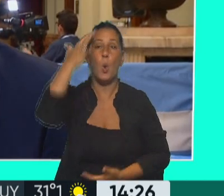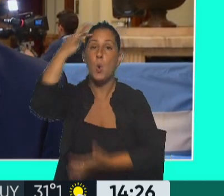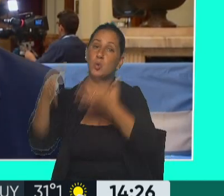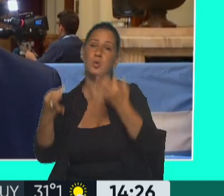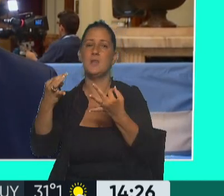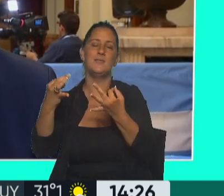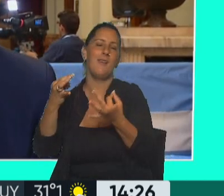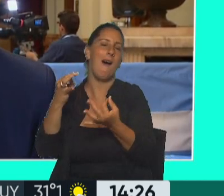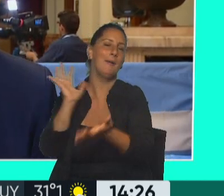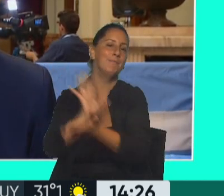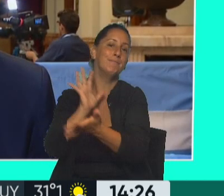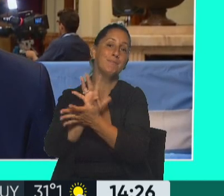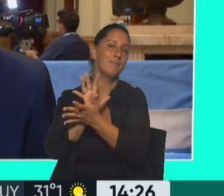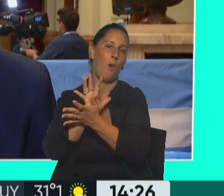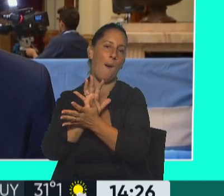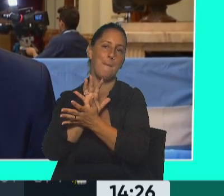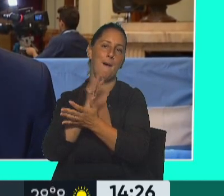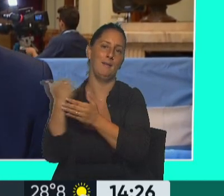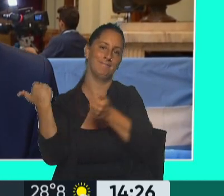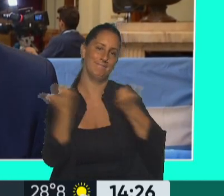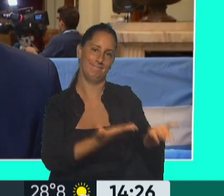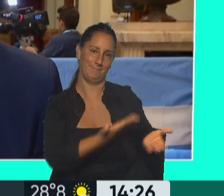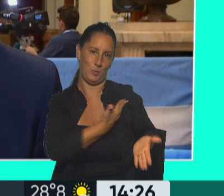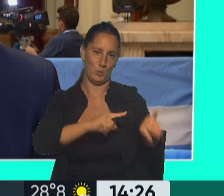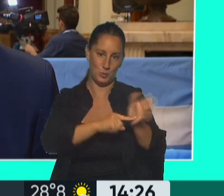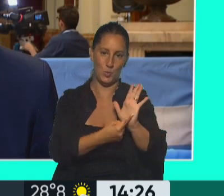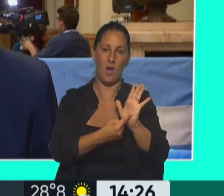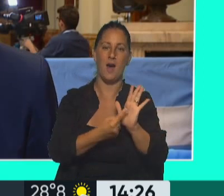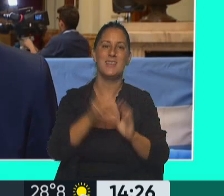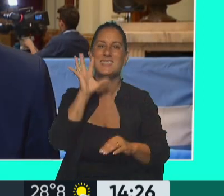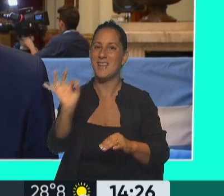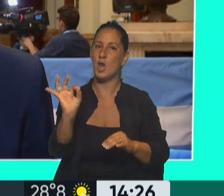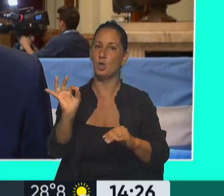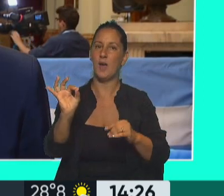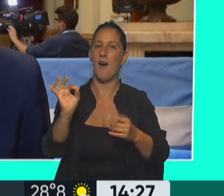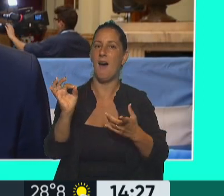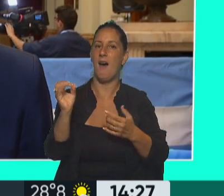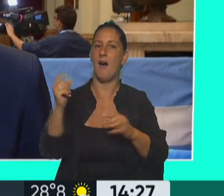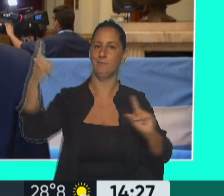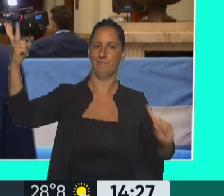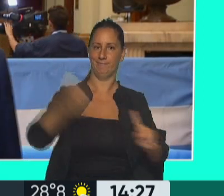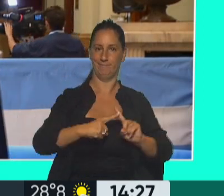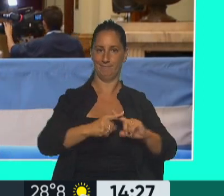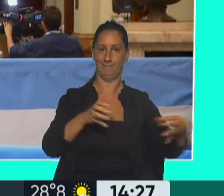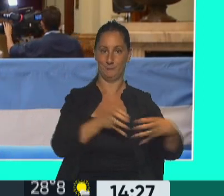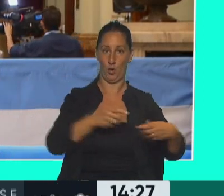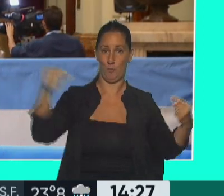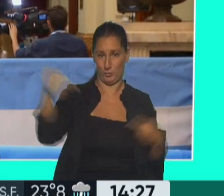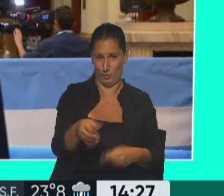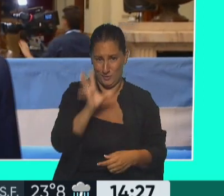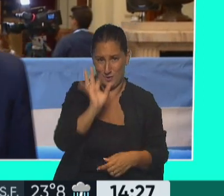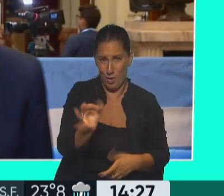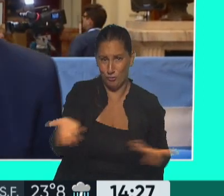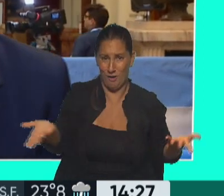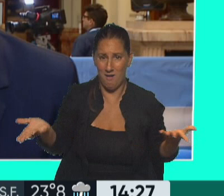está totalmente cooptada, o mejor dicho, muestra un nivel de connivencia muy grande con la oposición. Hoy lo veíamos. Yo